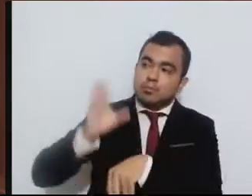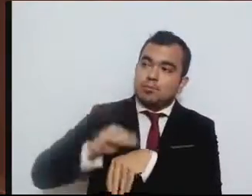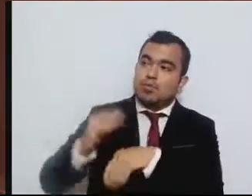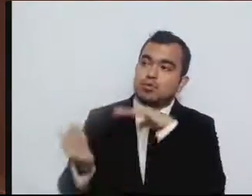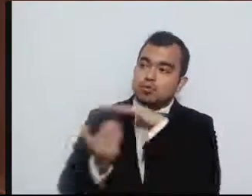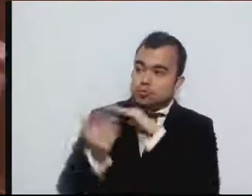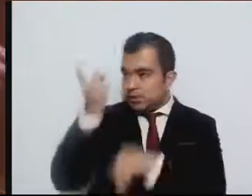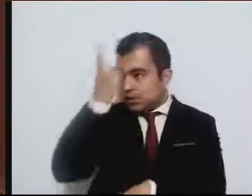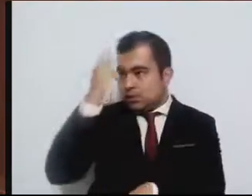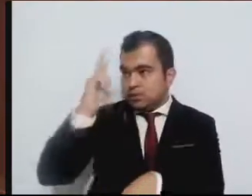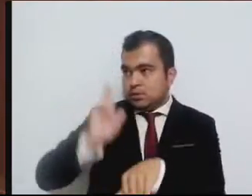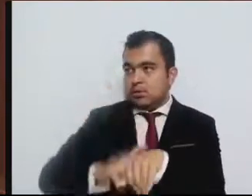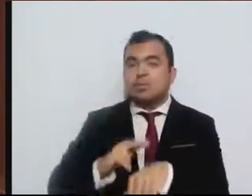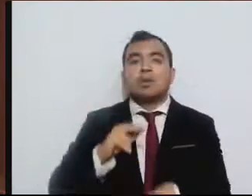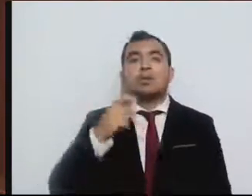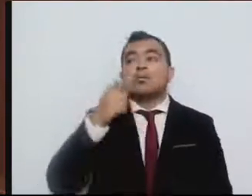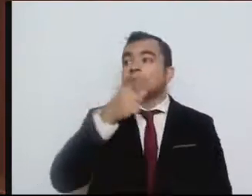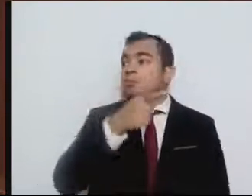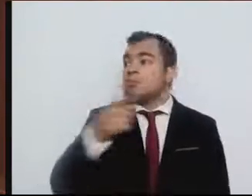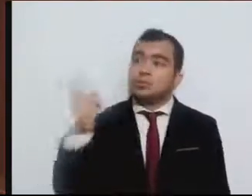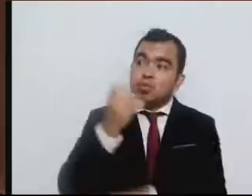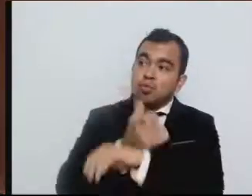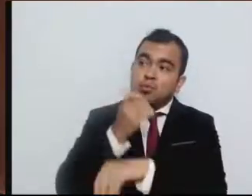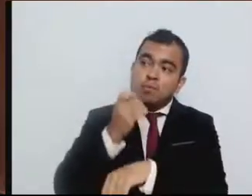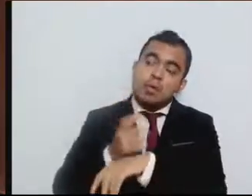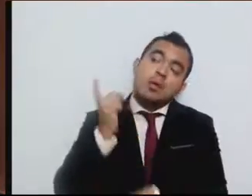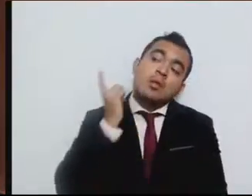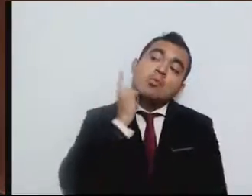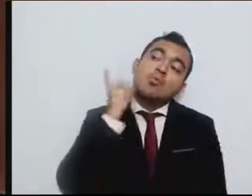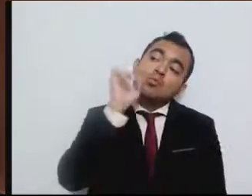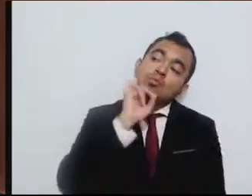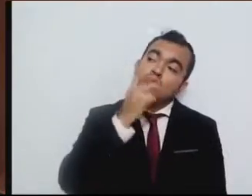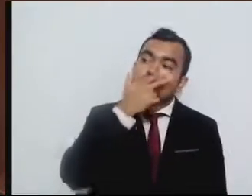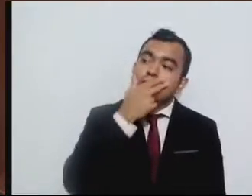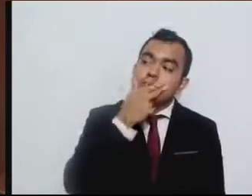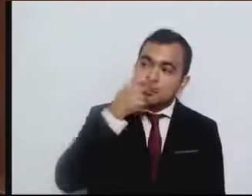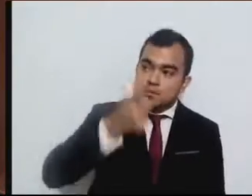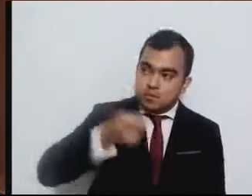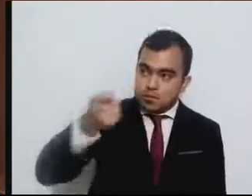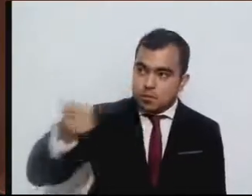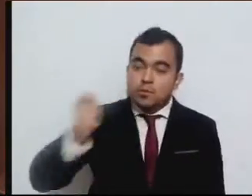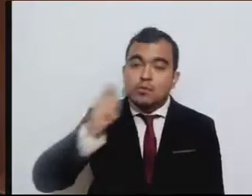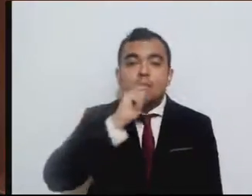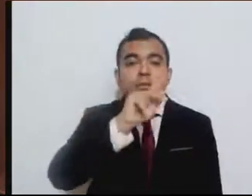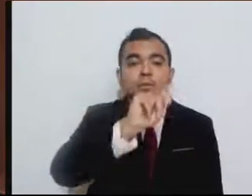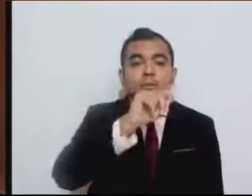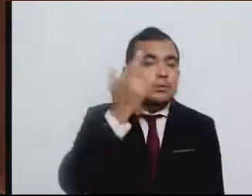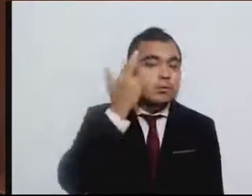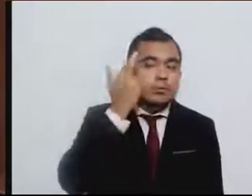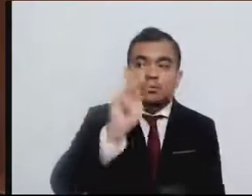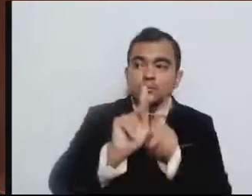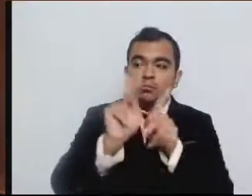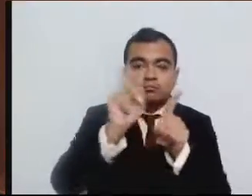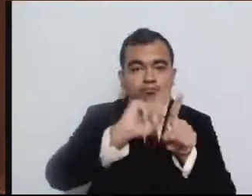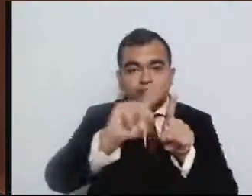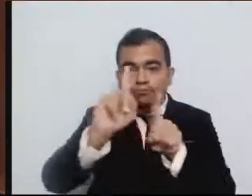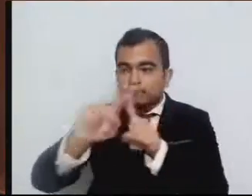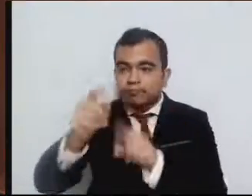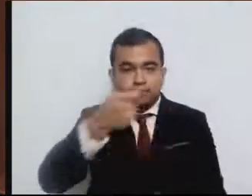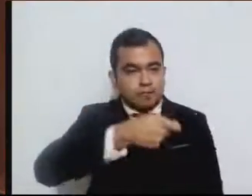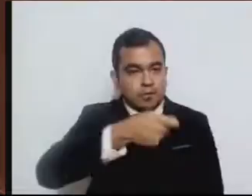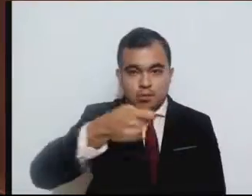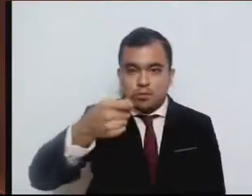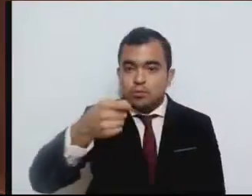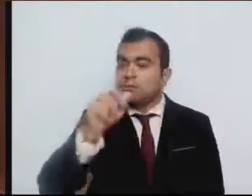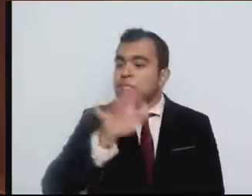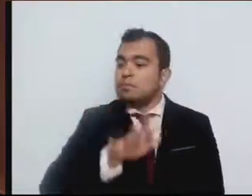mis compañeras diputadas y diputados, también a los medios de comunicación y a quienes nos siguen